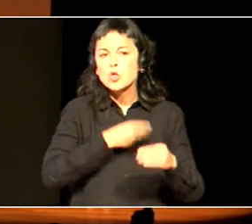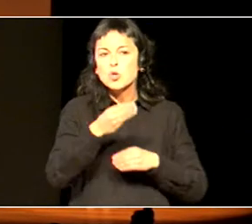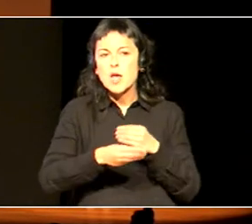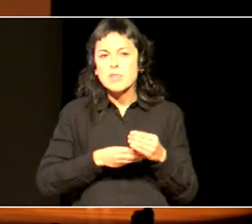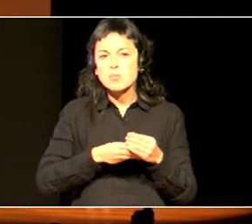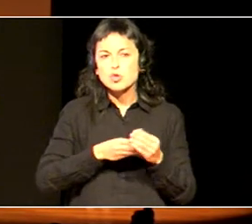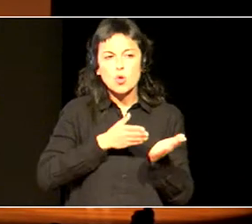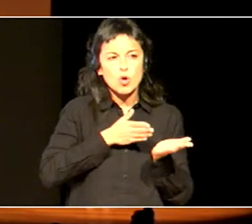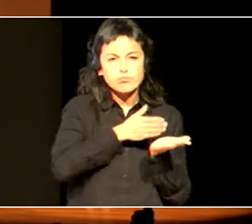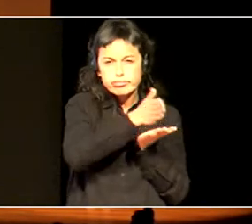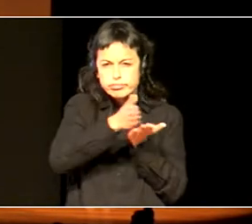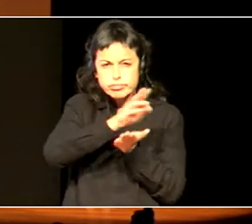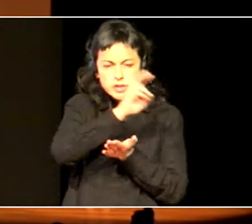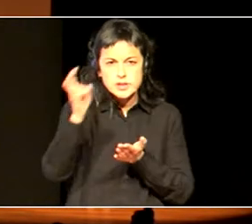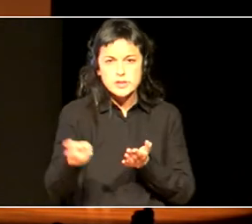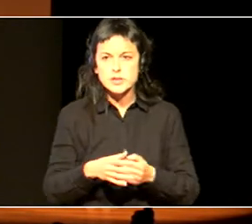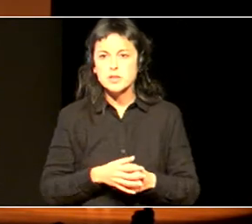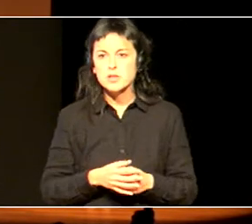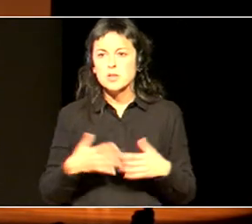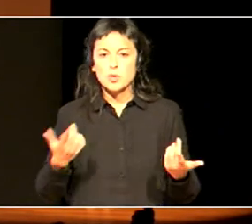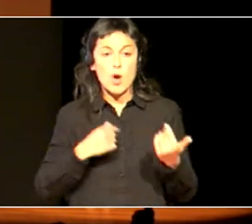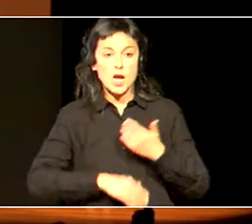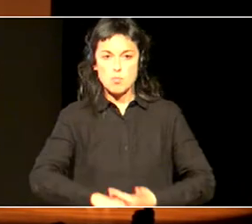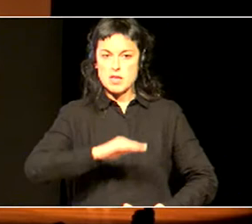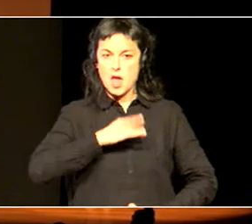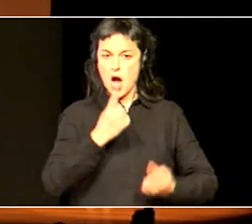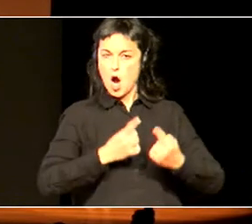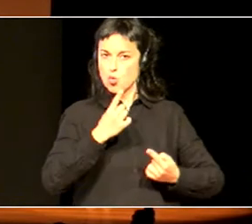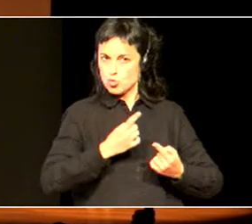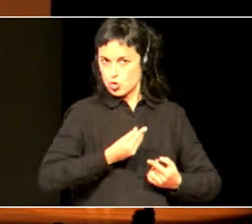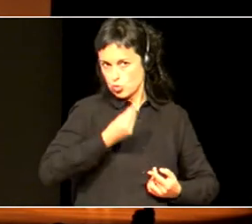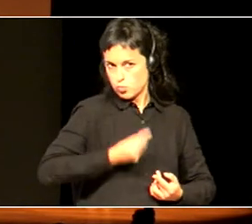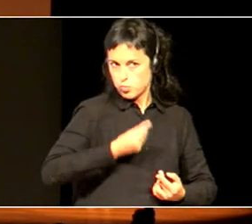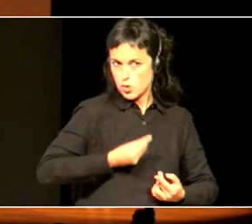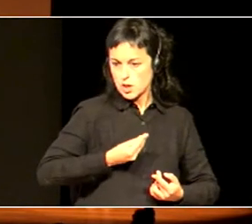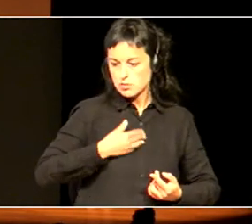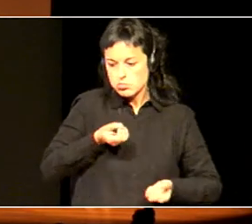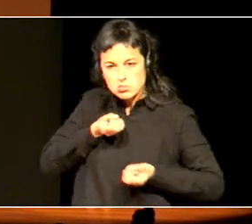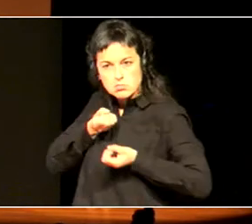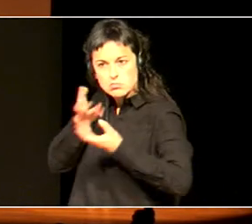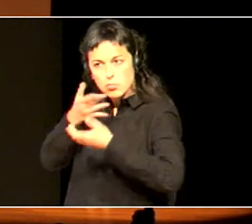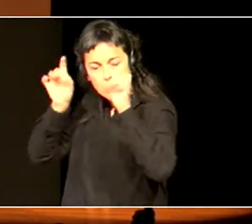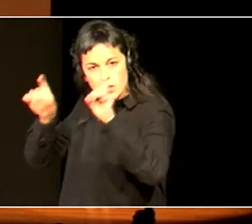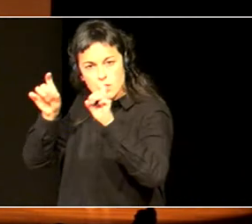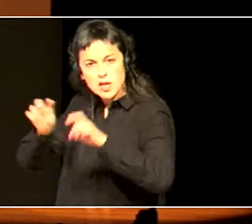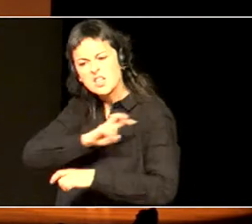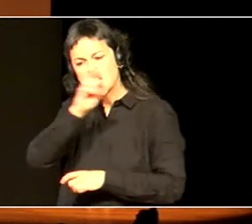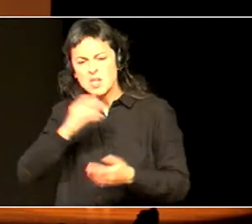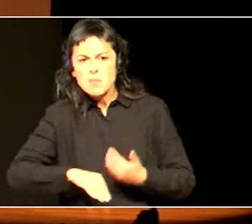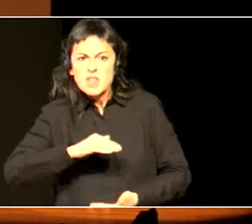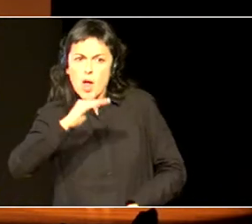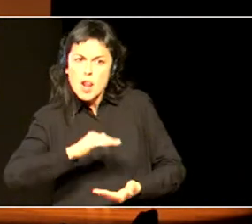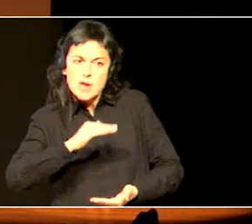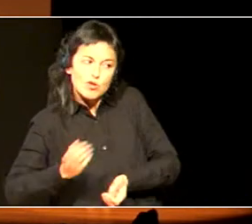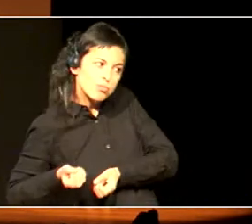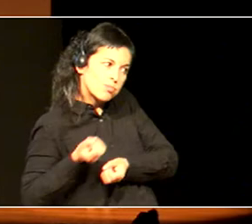multidireccionalmente, tanto de los que pueden llegar a tener mayores capacidades como los que tienen menores capacidades. Pues, muchas veces la pregunta es, ¿cómo hacemos